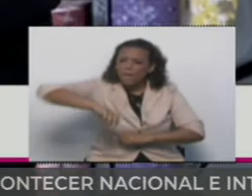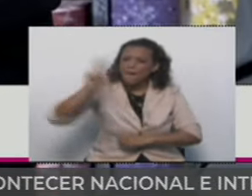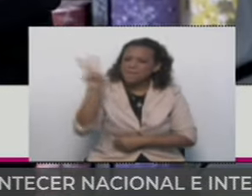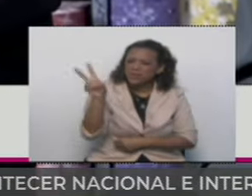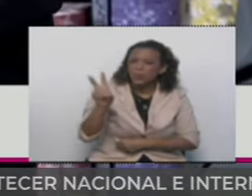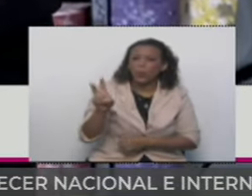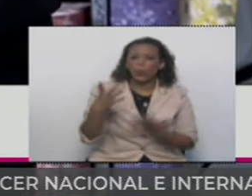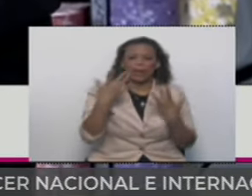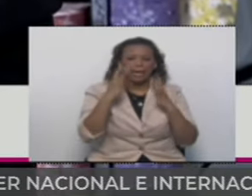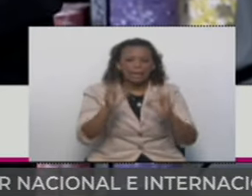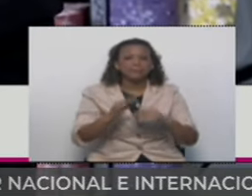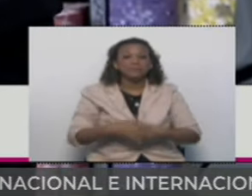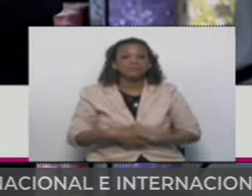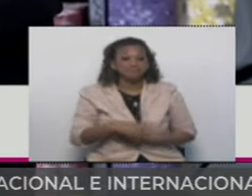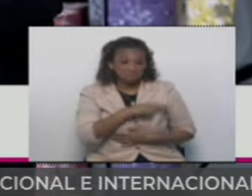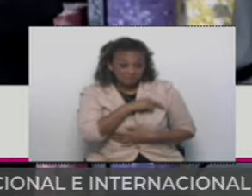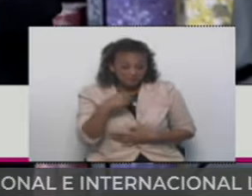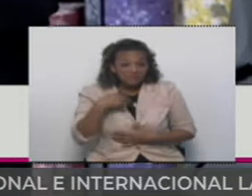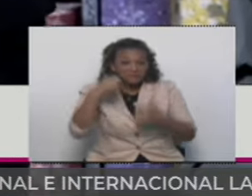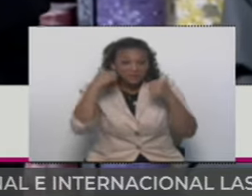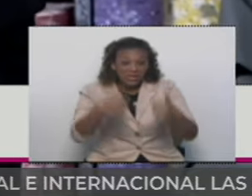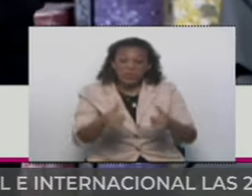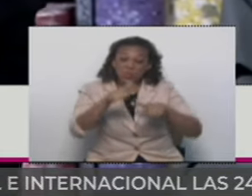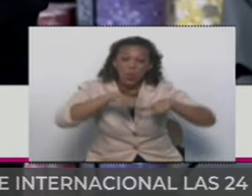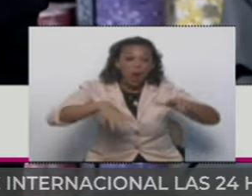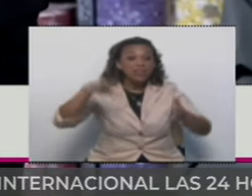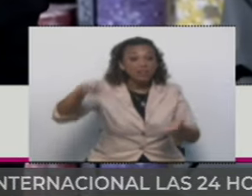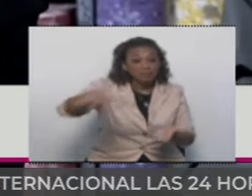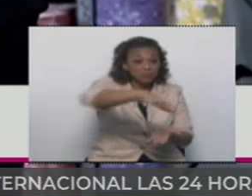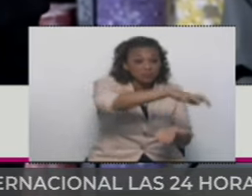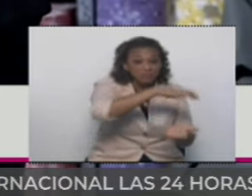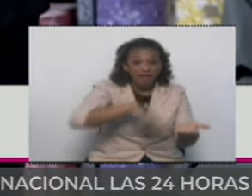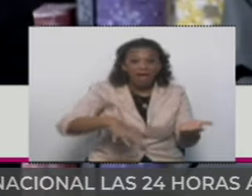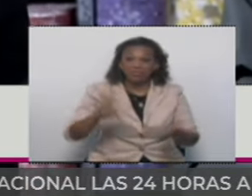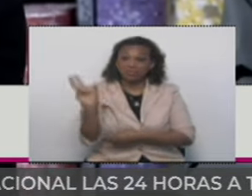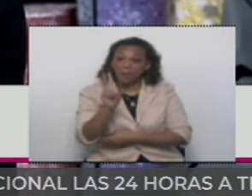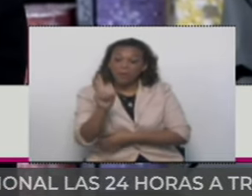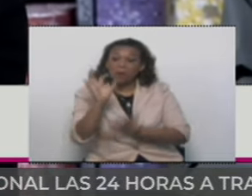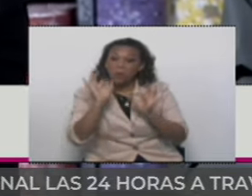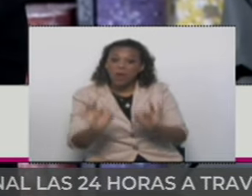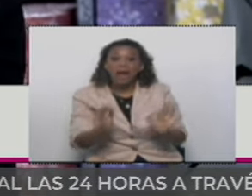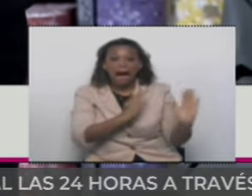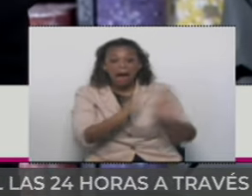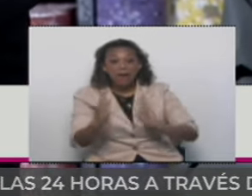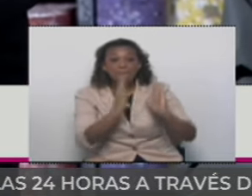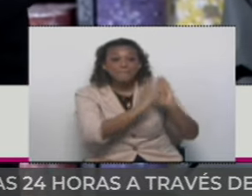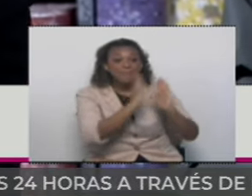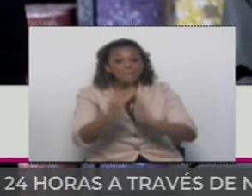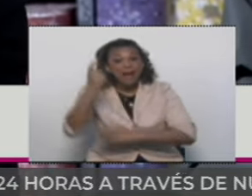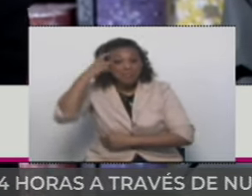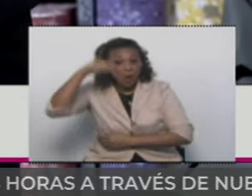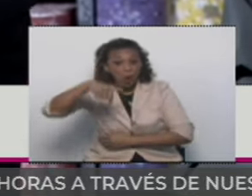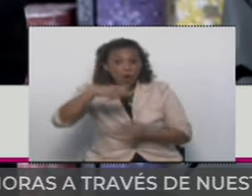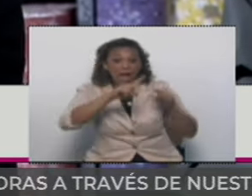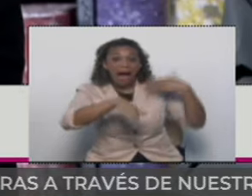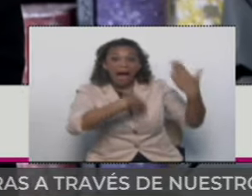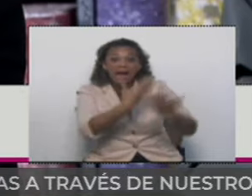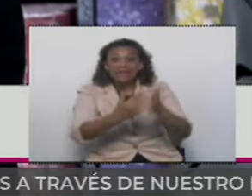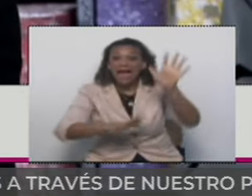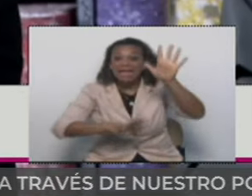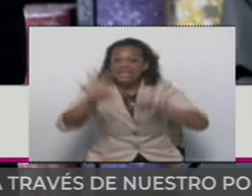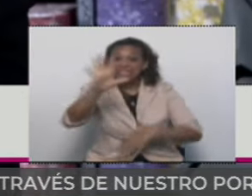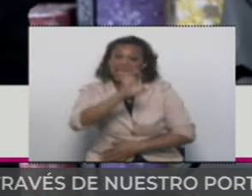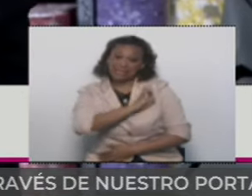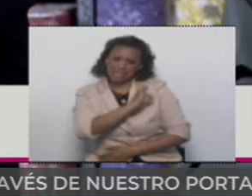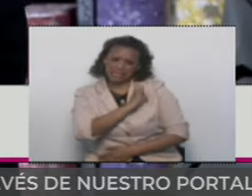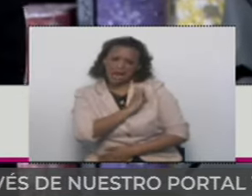del lado de nosotros en todas las ciudades. Tenemos una programación ya preparada desde ahorita hasta el 15 de enero,